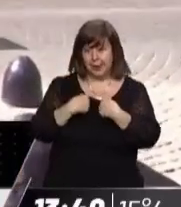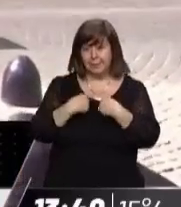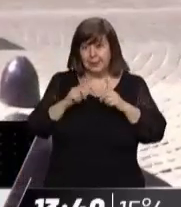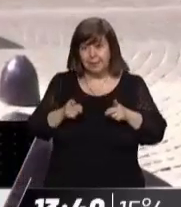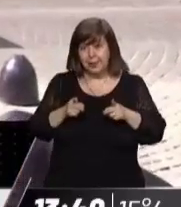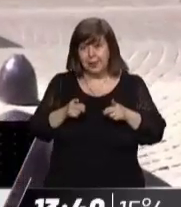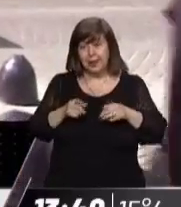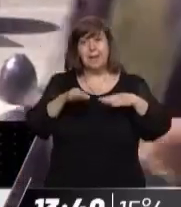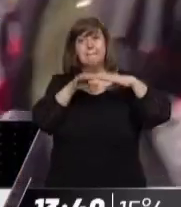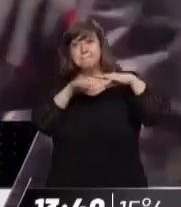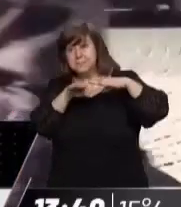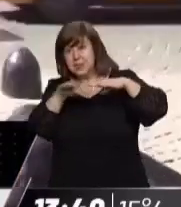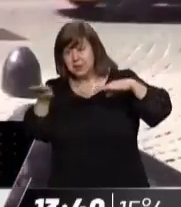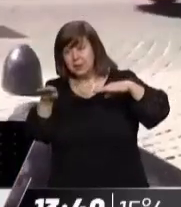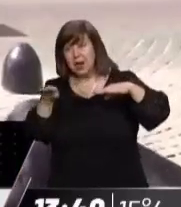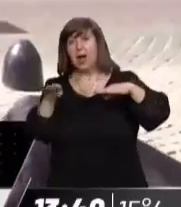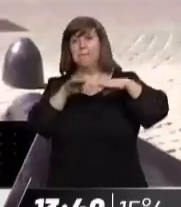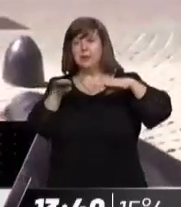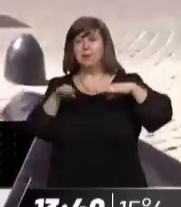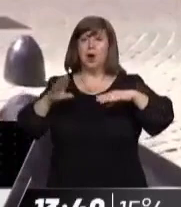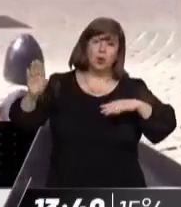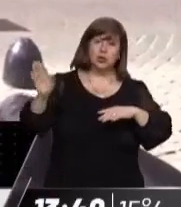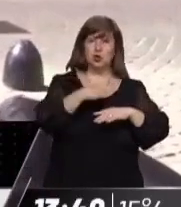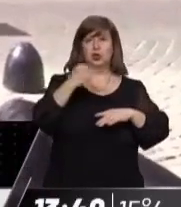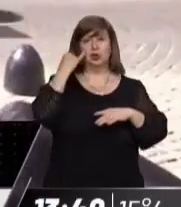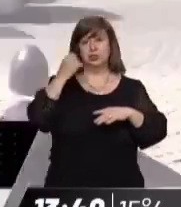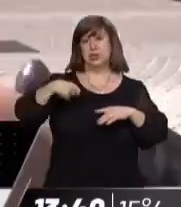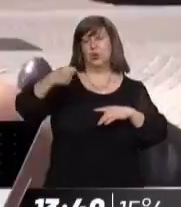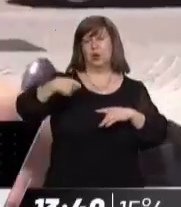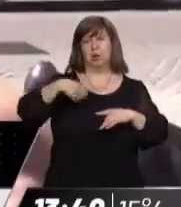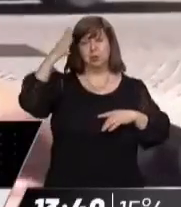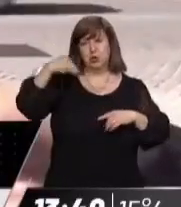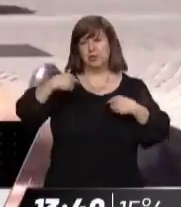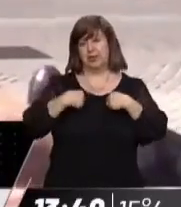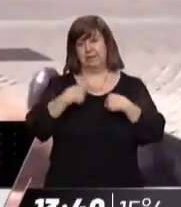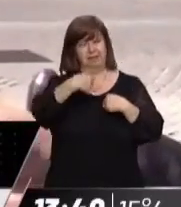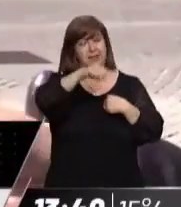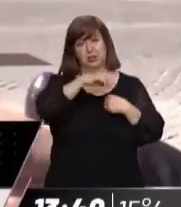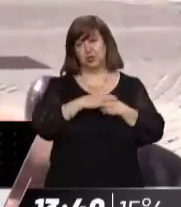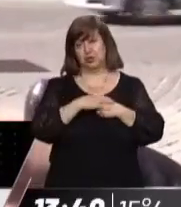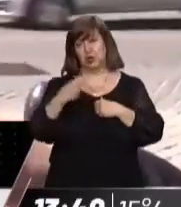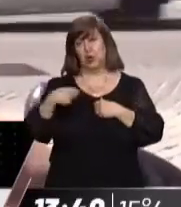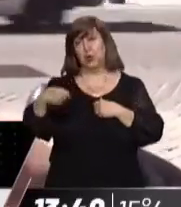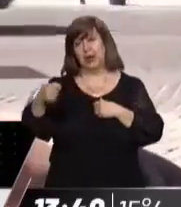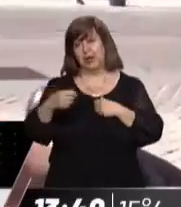únicamente para la mínima o a todos los que somos jubilados, que se olvidan, ¿no? Estimo de que es una